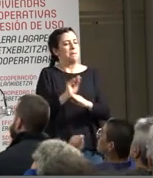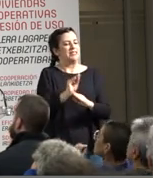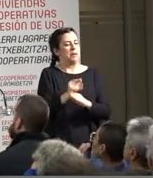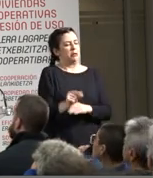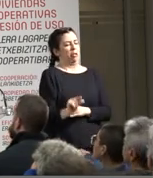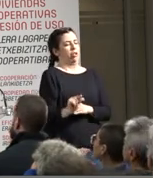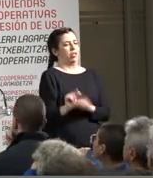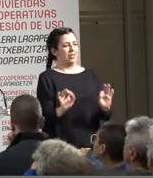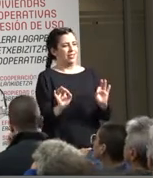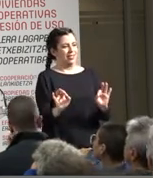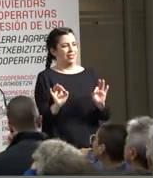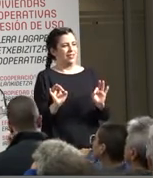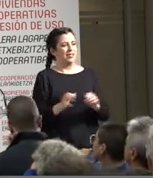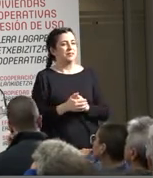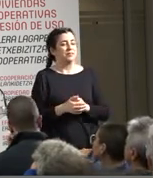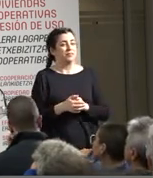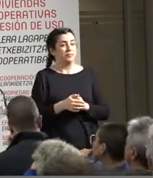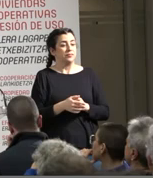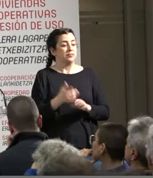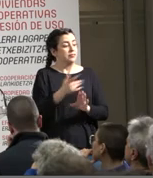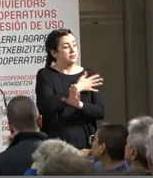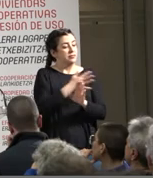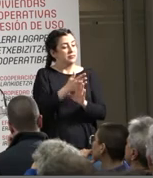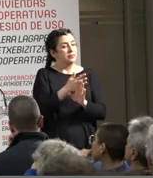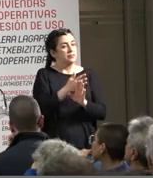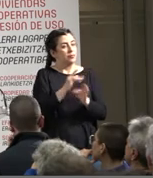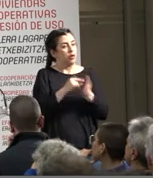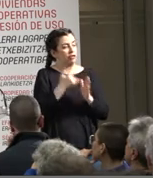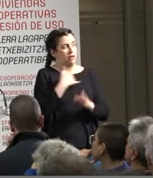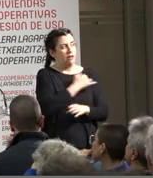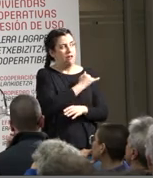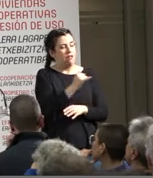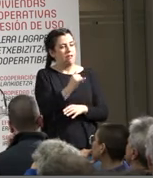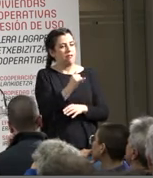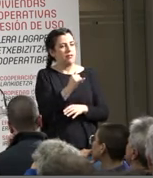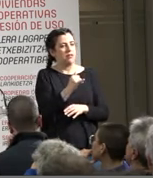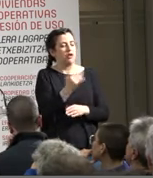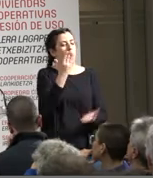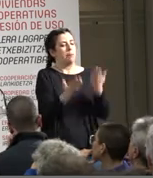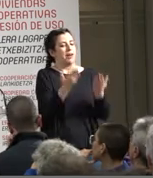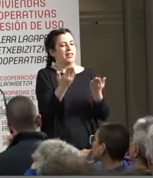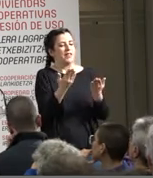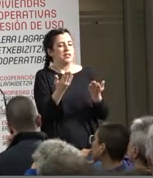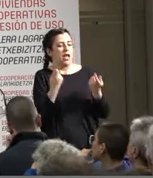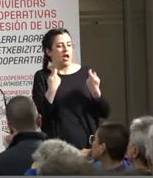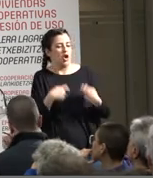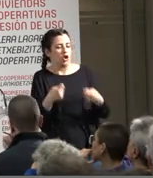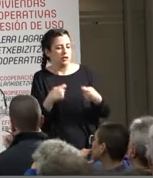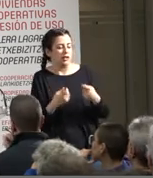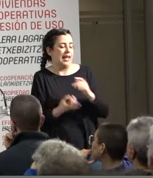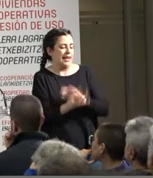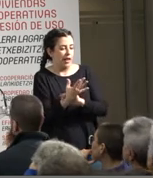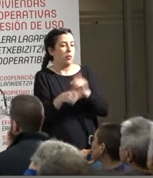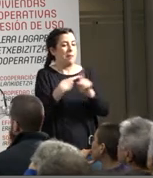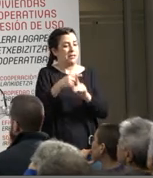hace que los proyectos que están en marcha ahora mismo, las comparativas de costes tanto de generación como de mantenimiento son mucho más bajos.